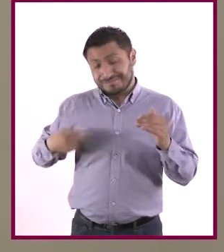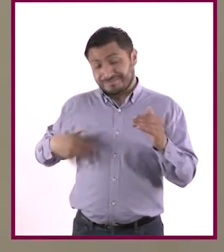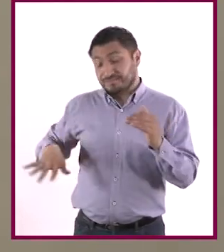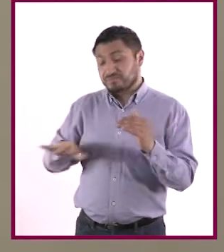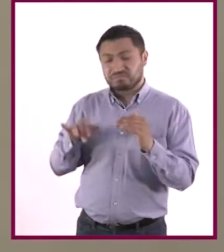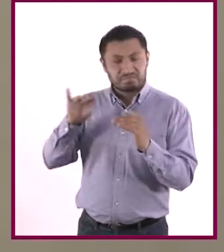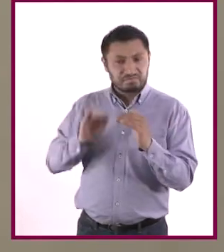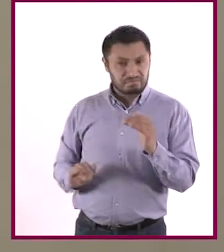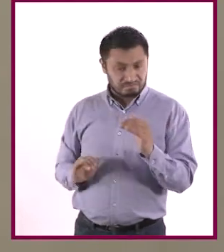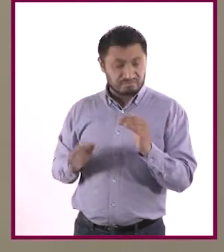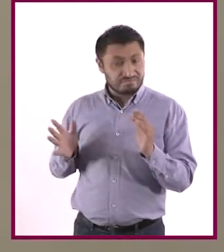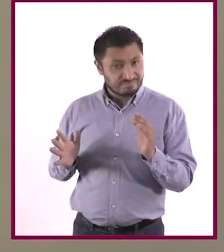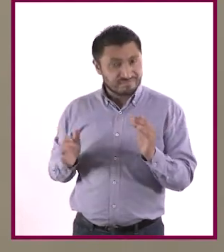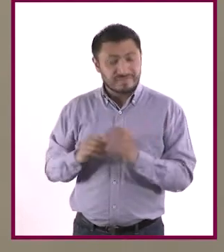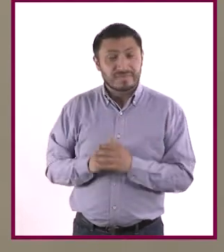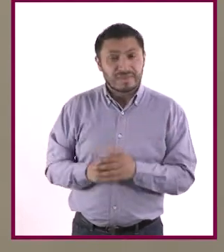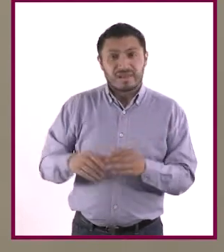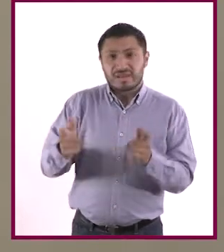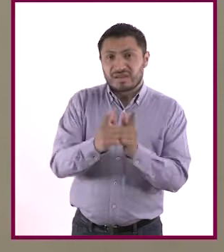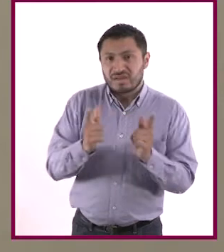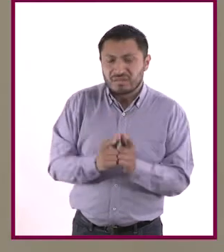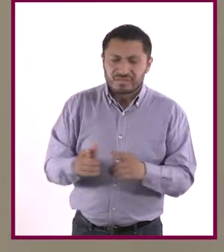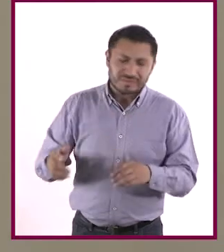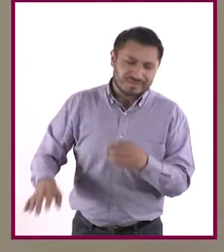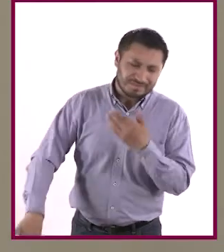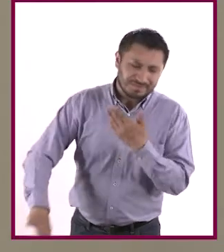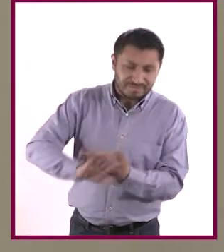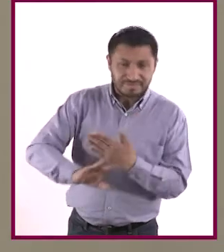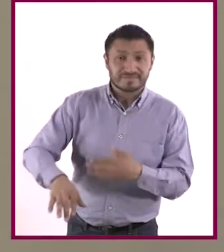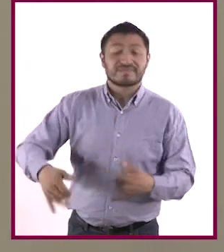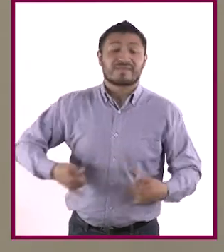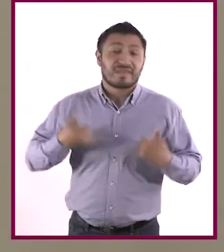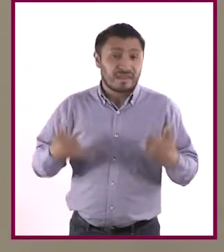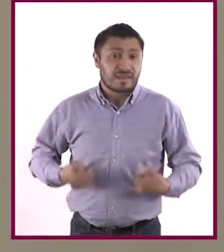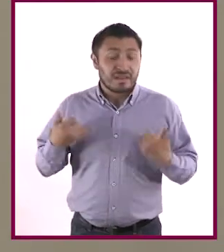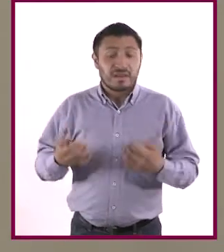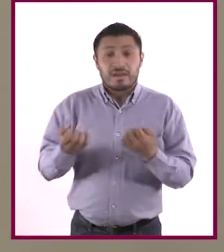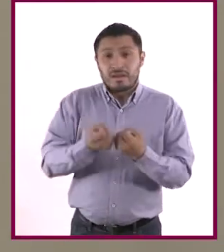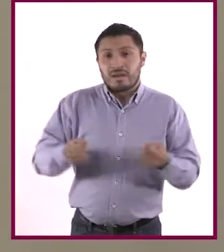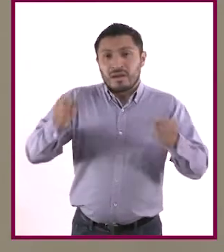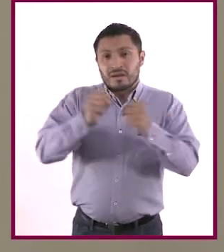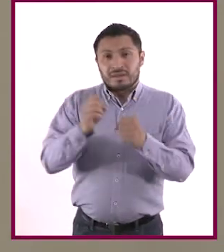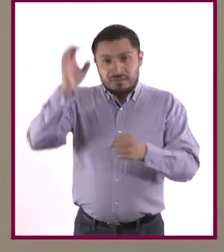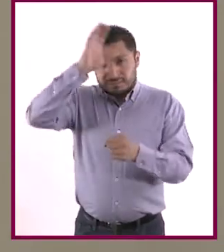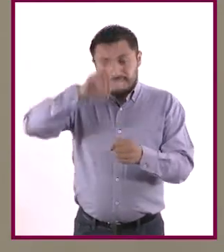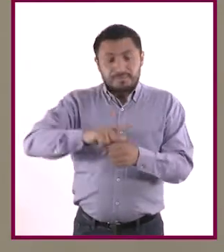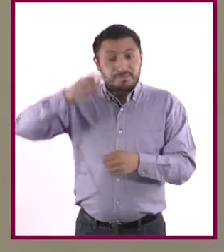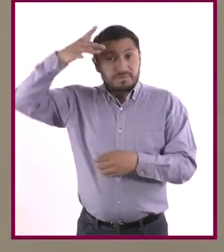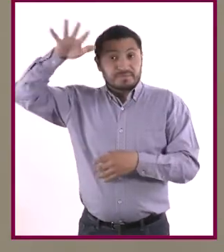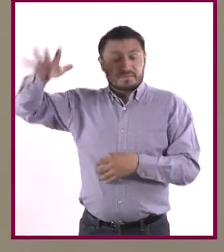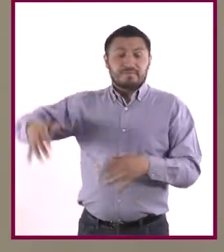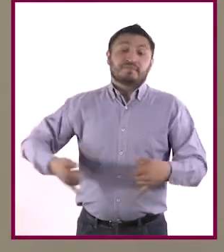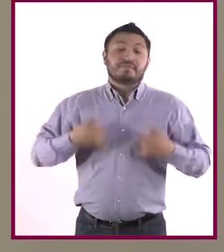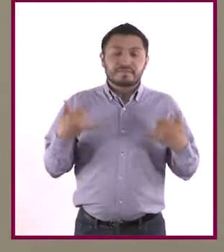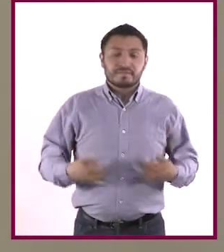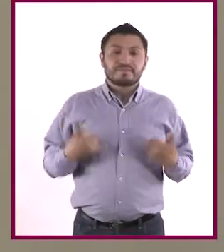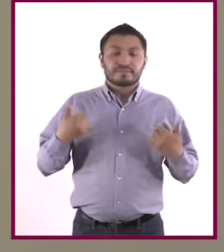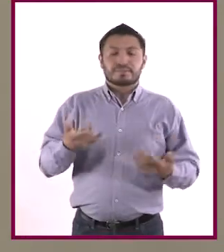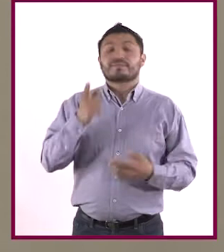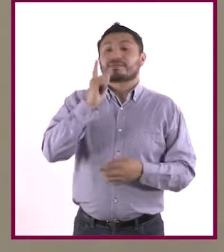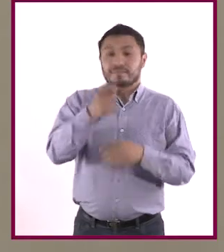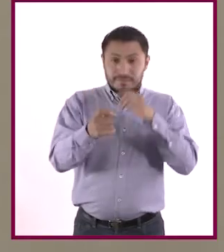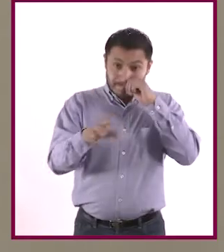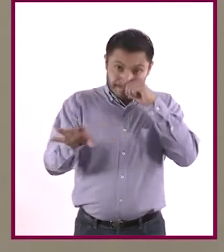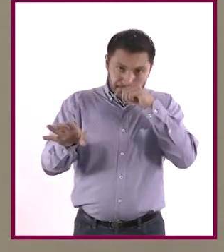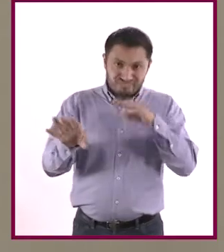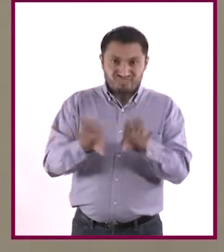más afectado es el de las y los adolescentes. Para una sociedad o cultura adultocentrista, la adolescencia es simplemente